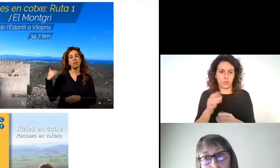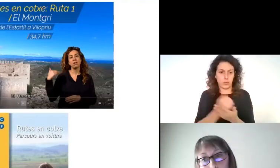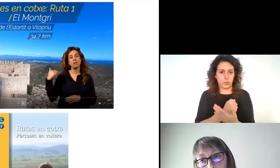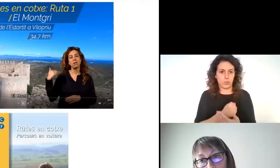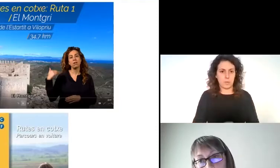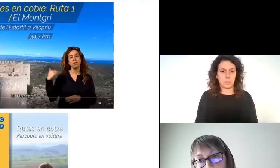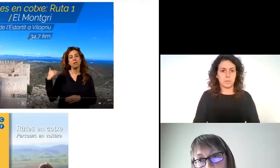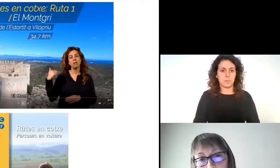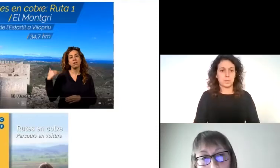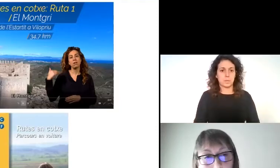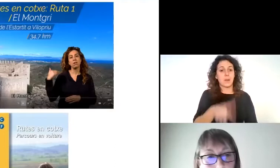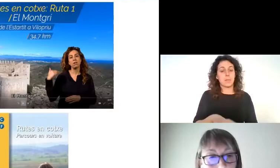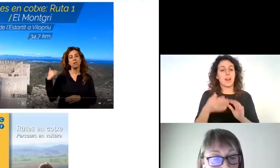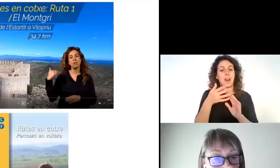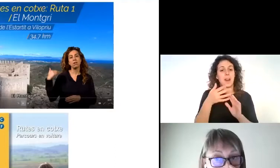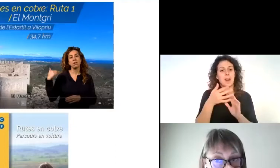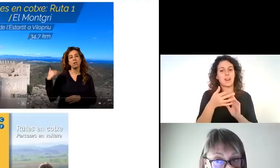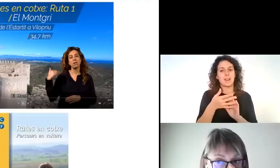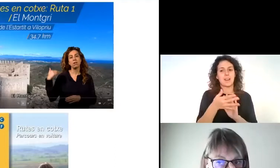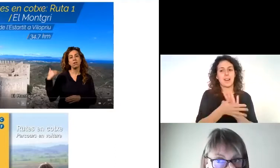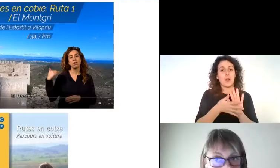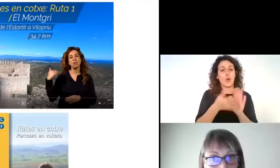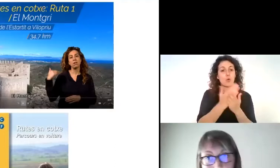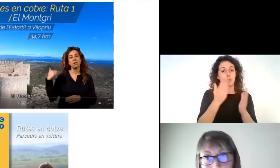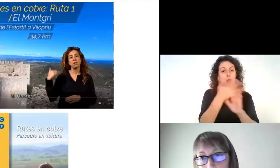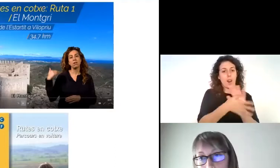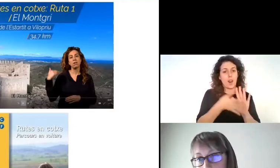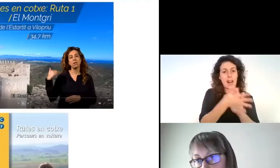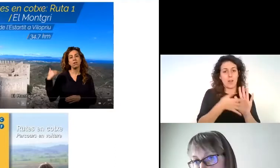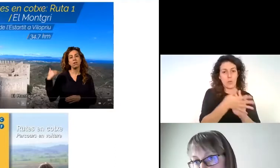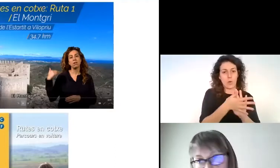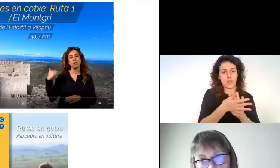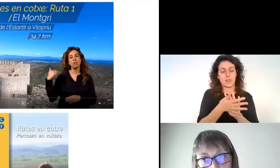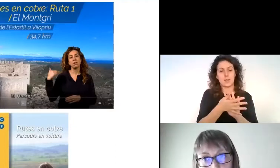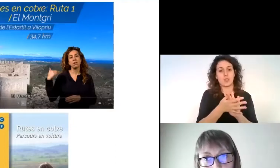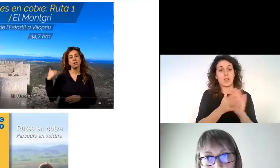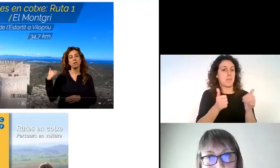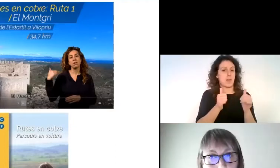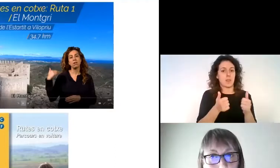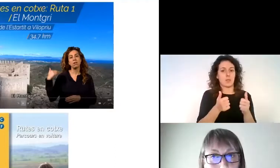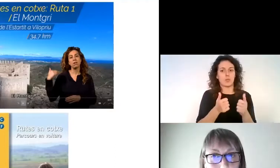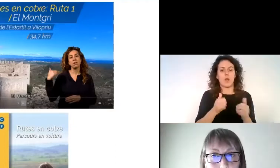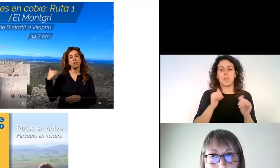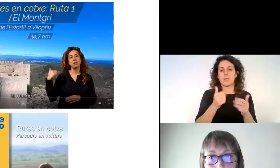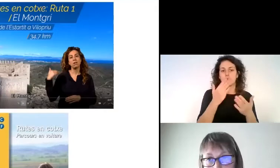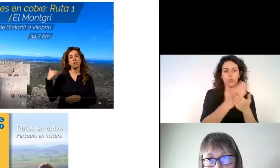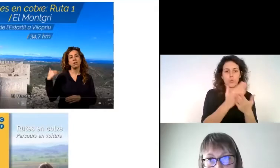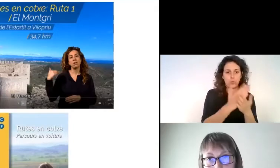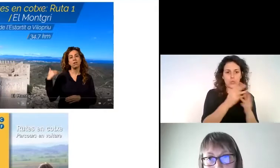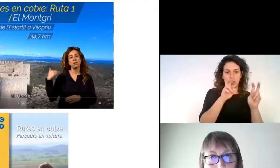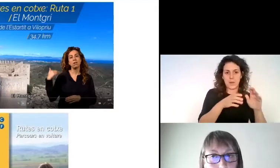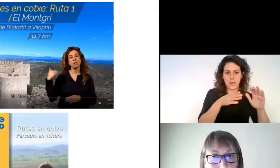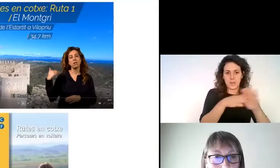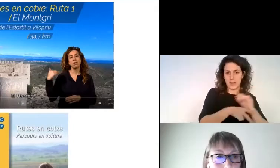Aprofundizamos un poco en curso de lengua de signos, porque hicimos pues cursos a nivel de accesibilidad